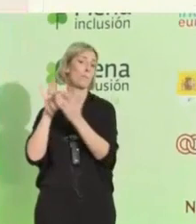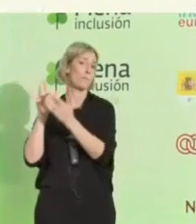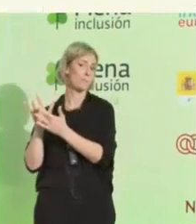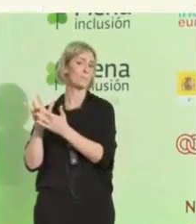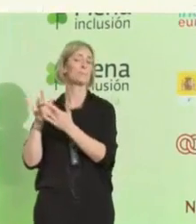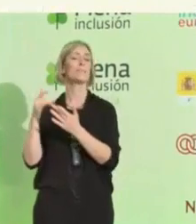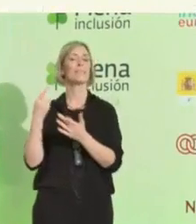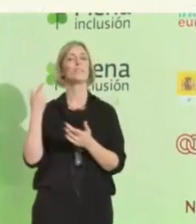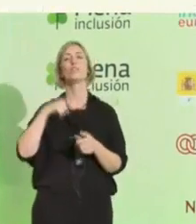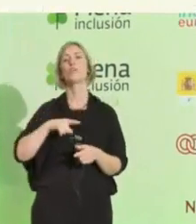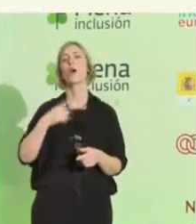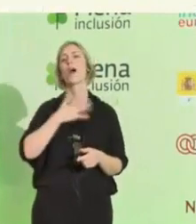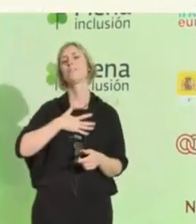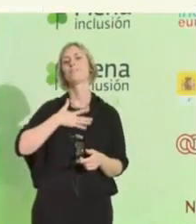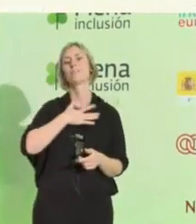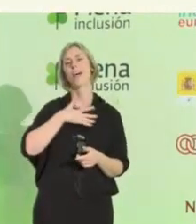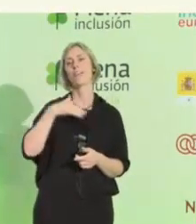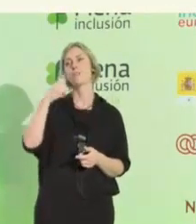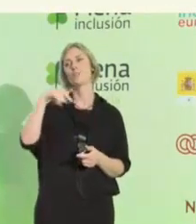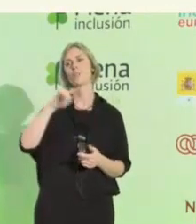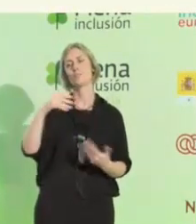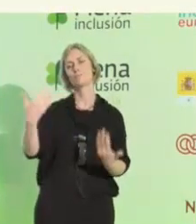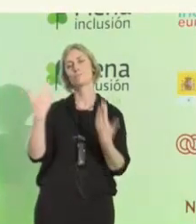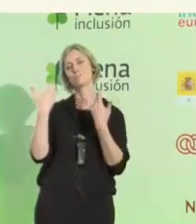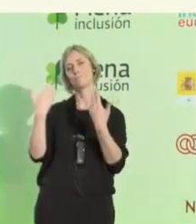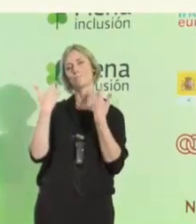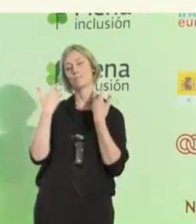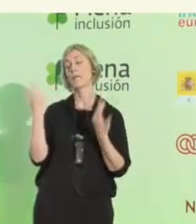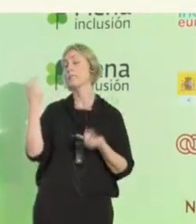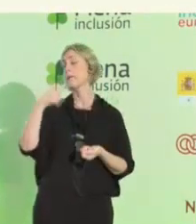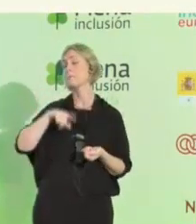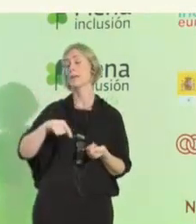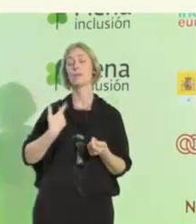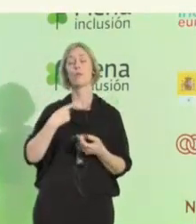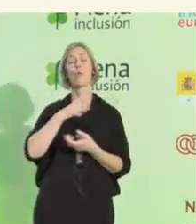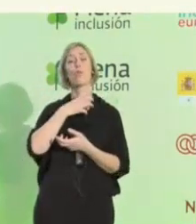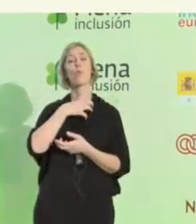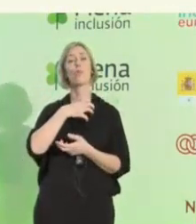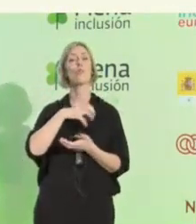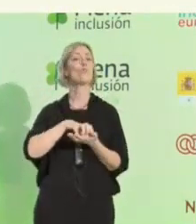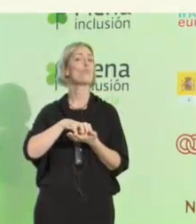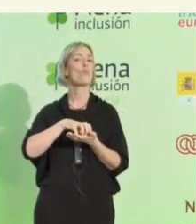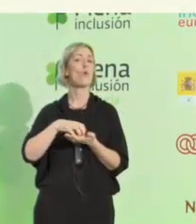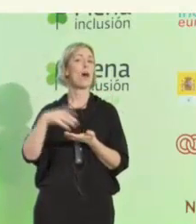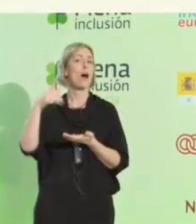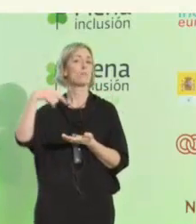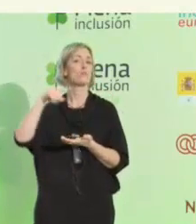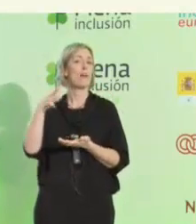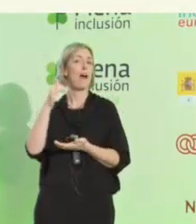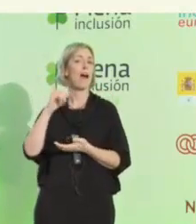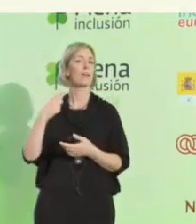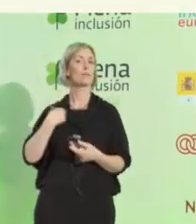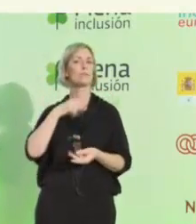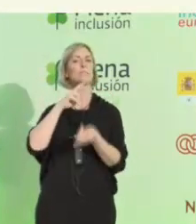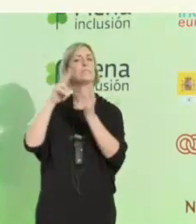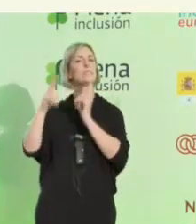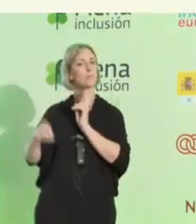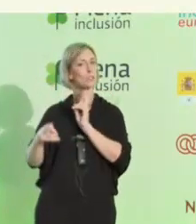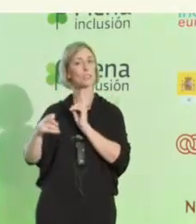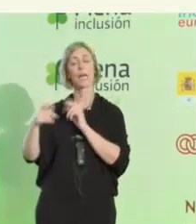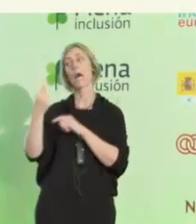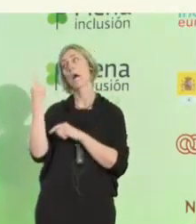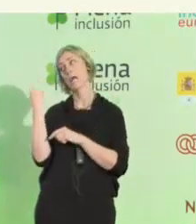hayan prestado su atención. Y de responderles a cualquier duda en el momento que lo quieran hacer a través de estos canales.